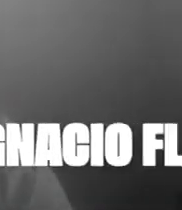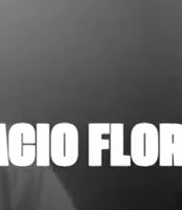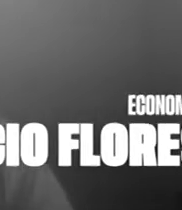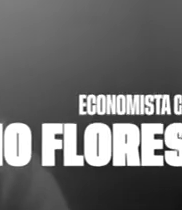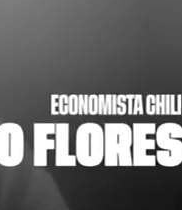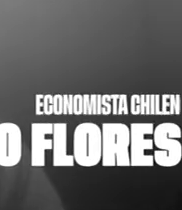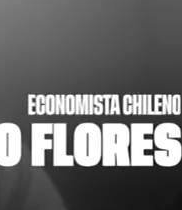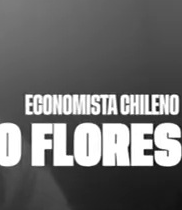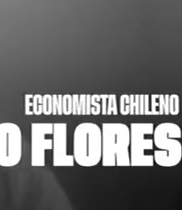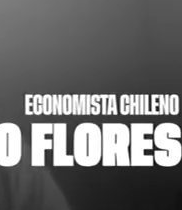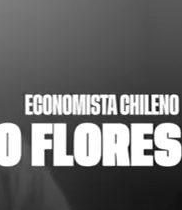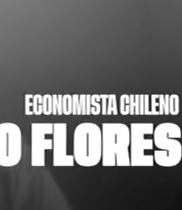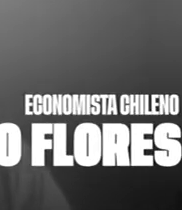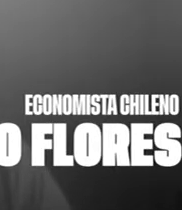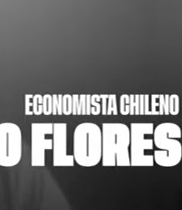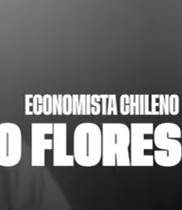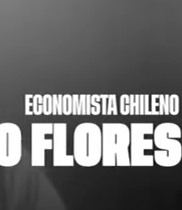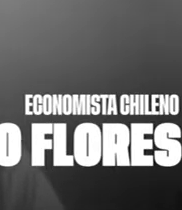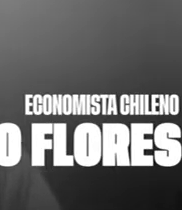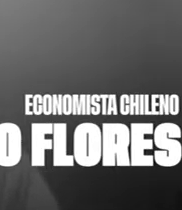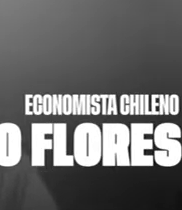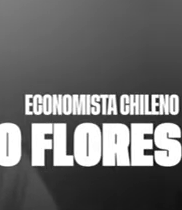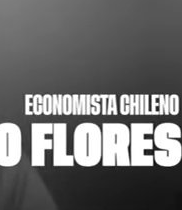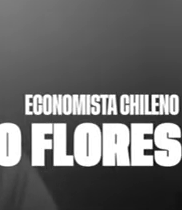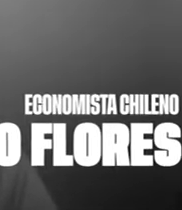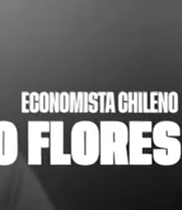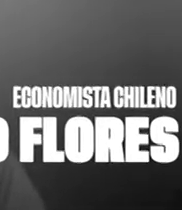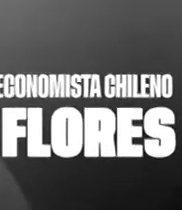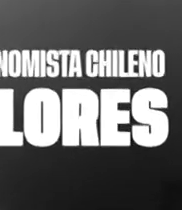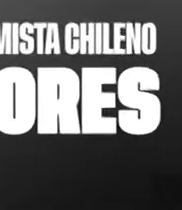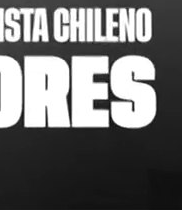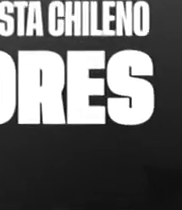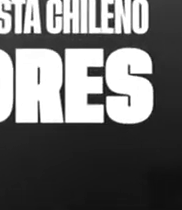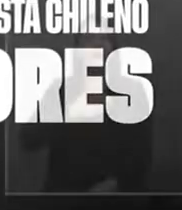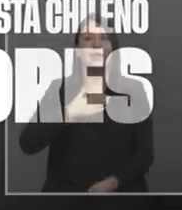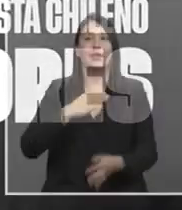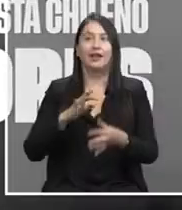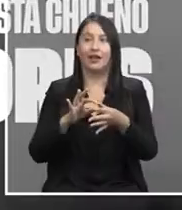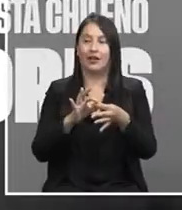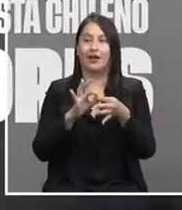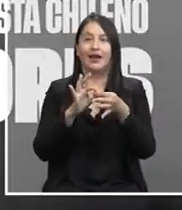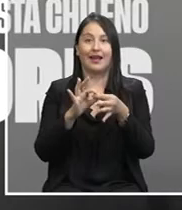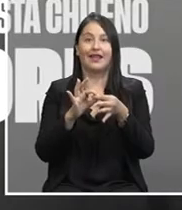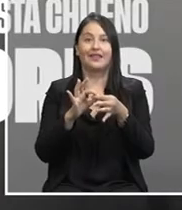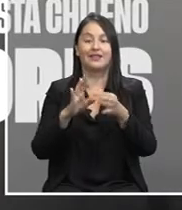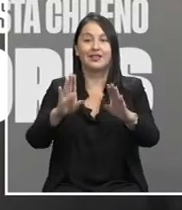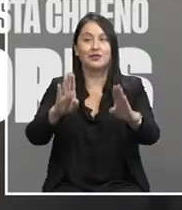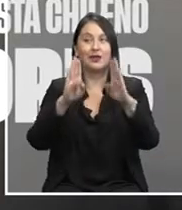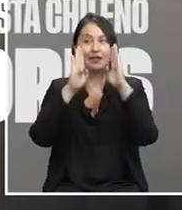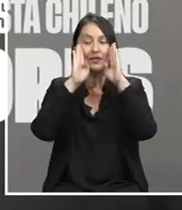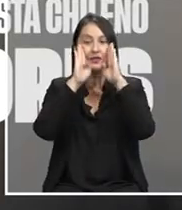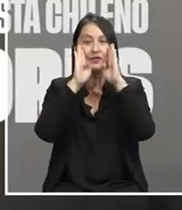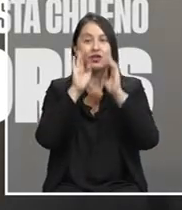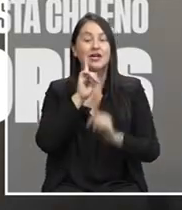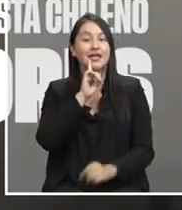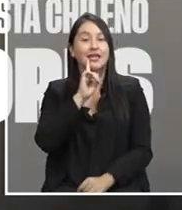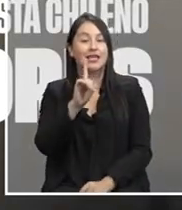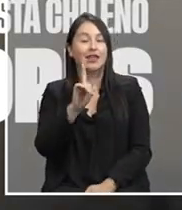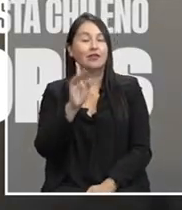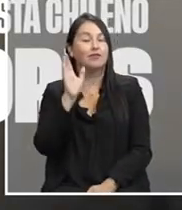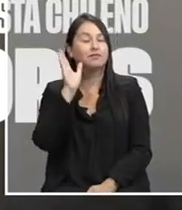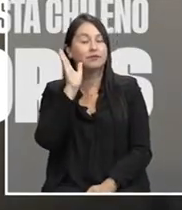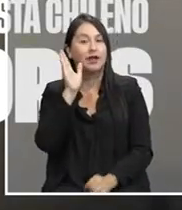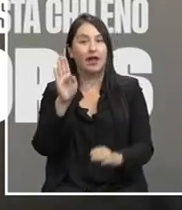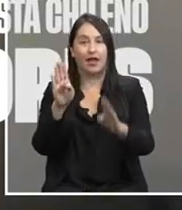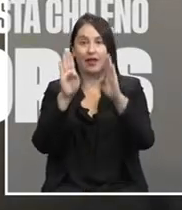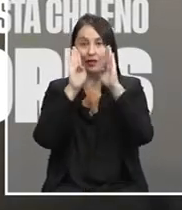Hola, muy buenos días a todos. Quiero agradecer por su atención a quienes están escuchando y quiero